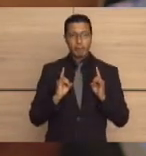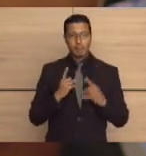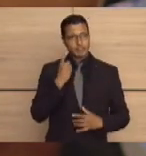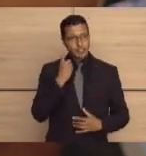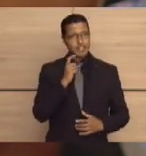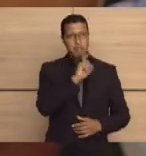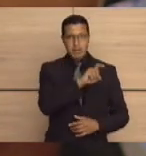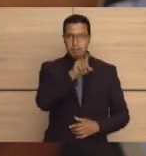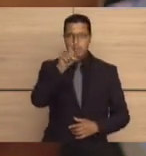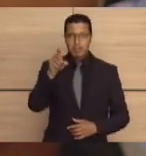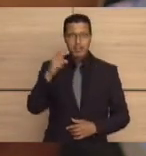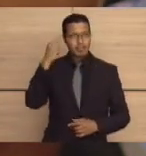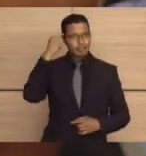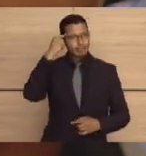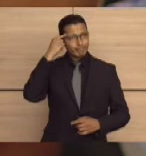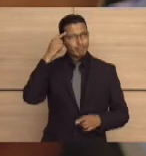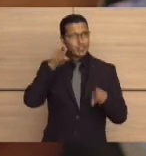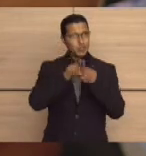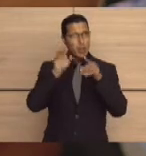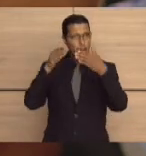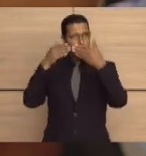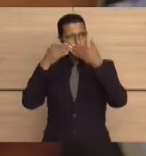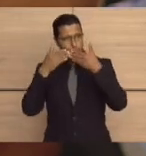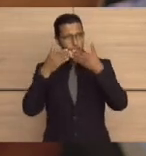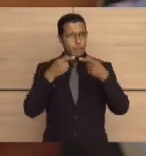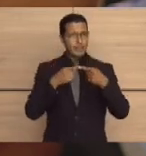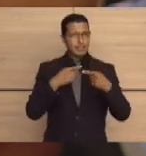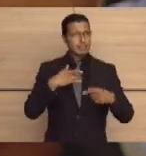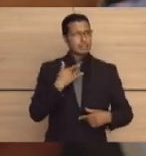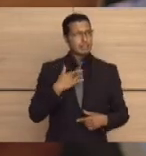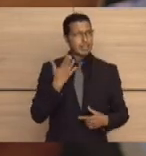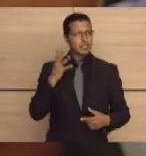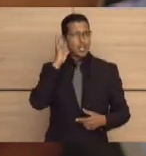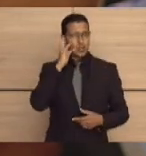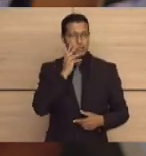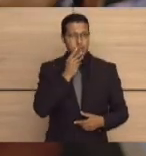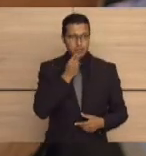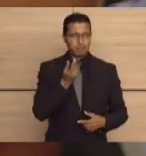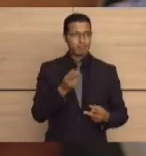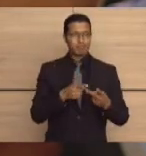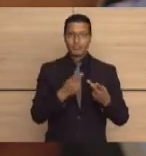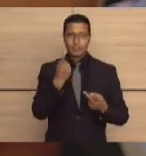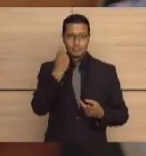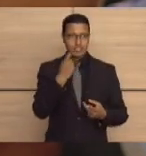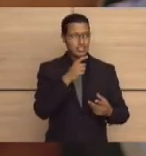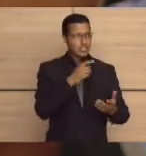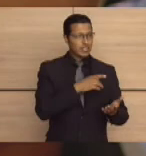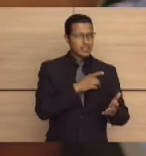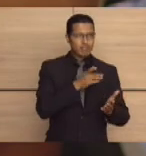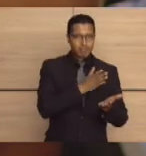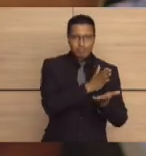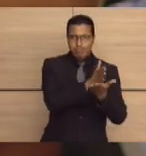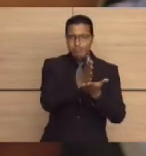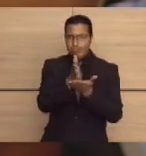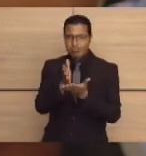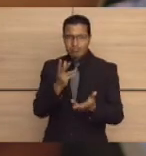poquito mellados y un poquito apagados y asordinados sus sentidos. Pero que los viajes nos enseñan a ver el mundo, no solamente nos